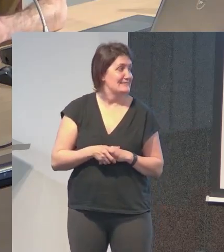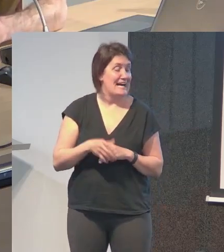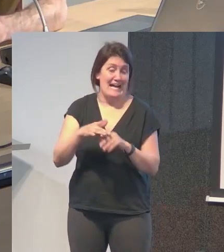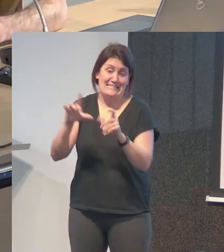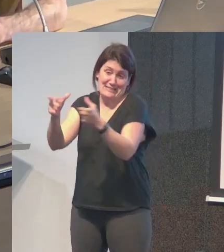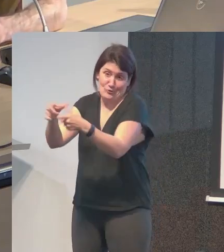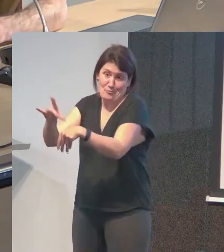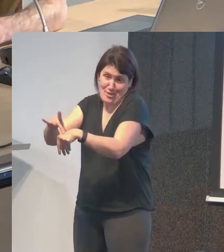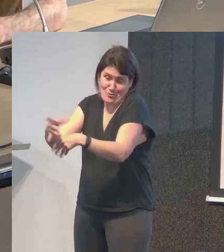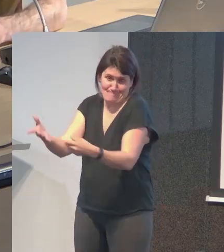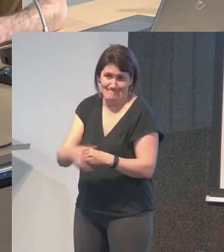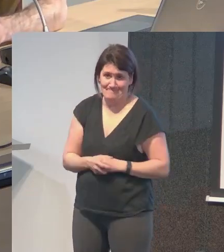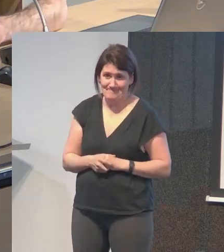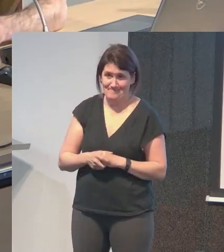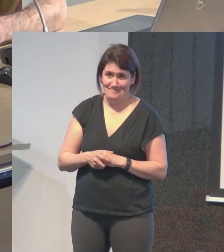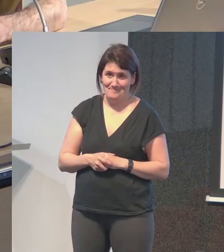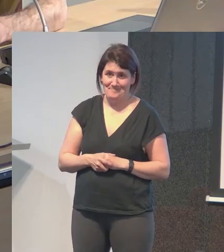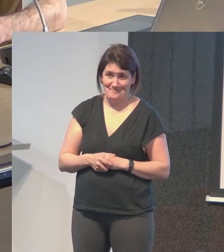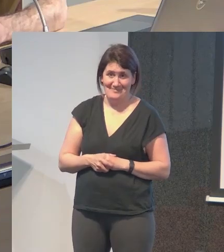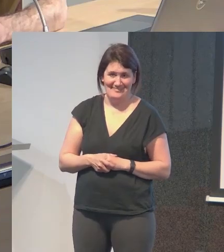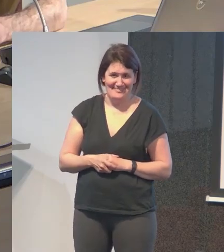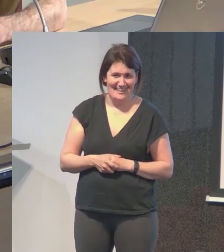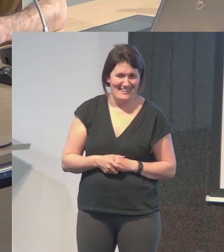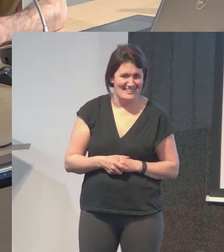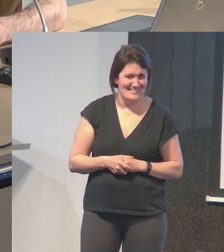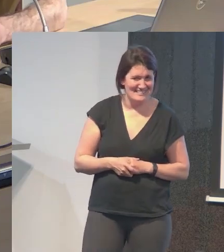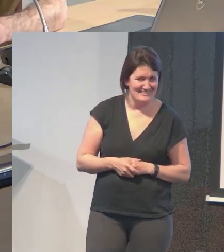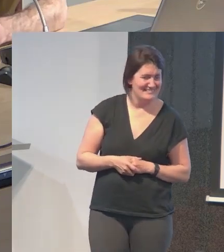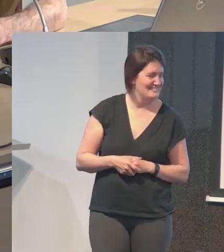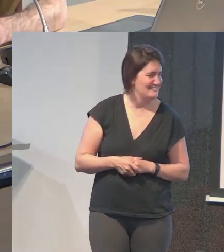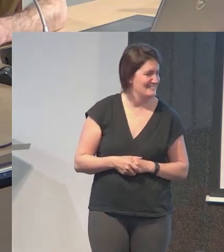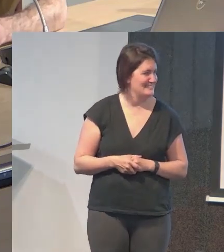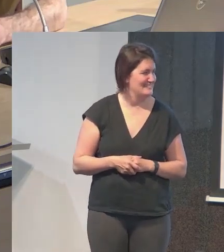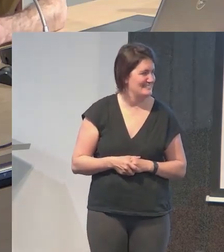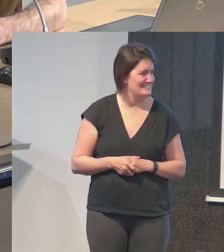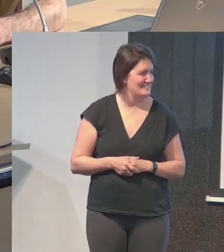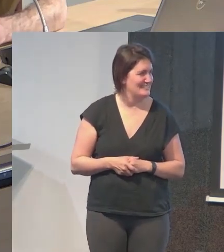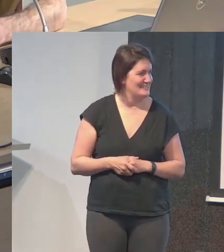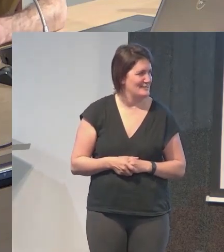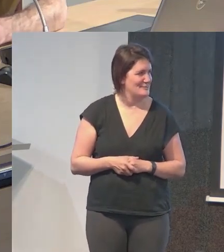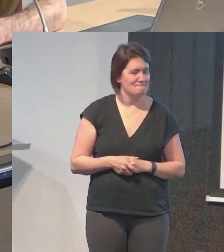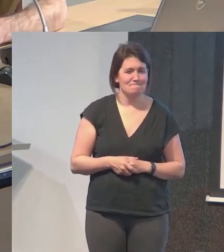al sector médico. Gracias.